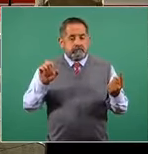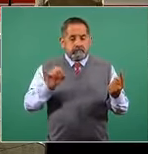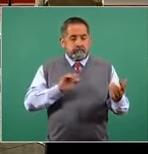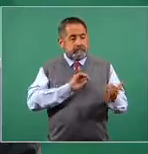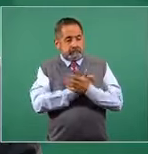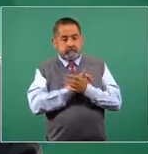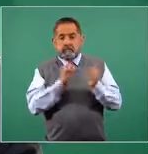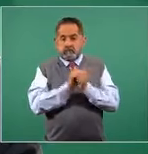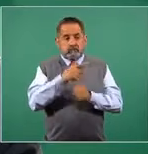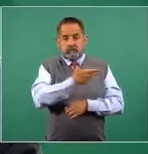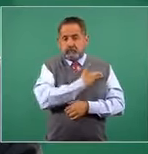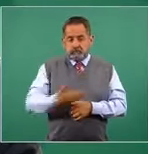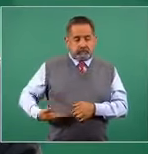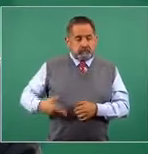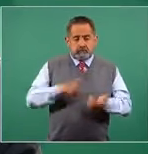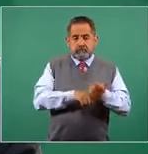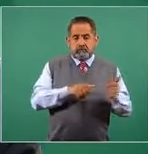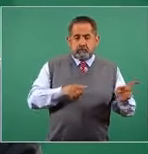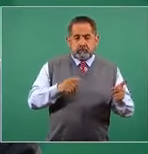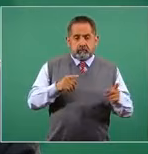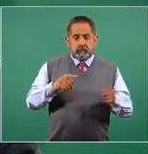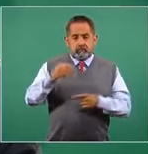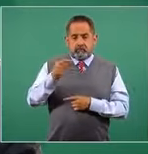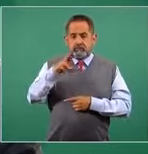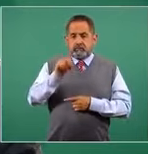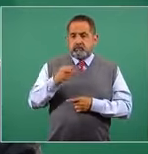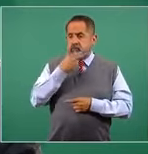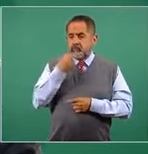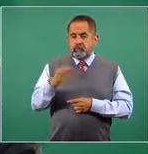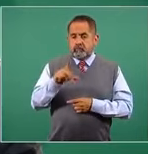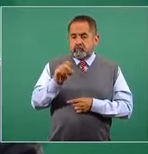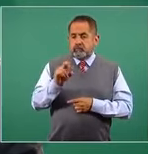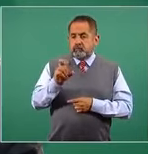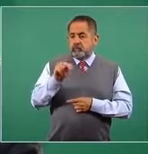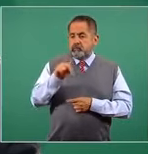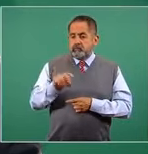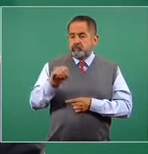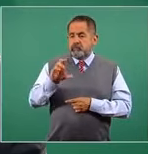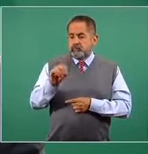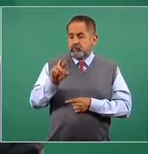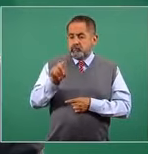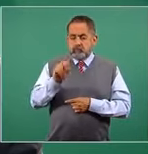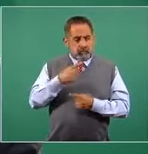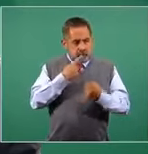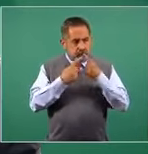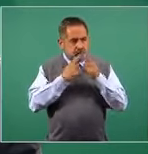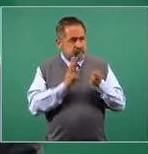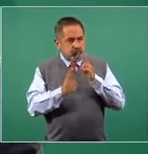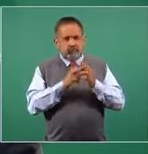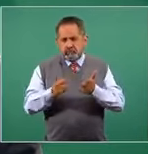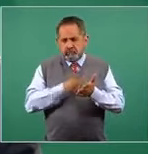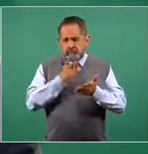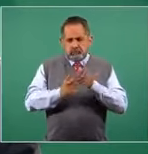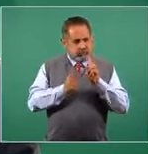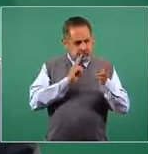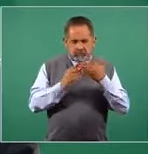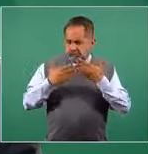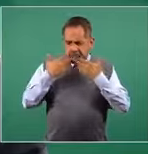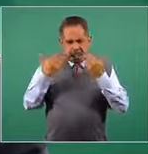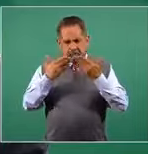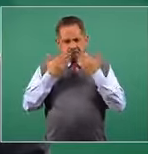su propio presidente, el maestro Lorenzo Córdoba Vianero. Tuvimos una conversación, o varias, muy